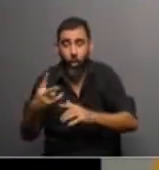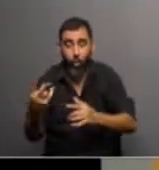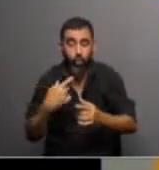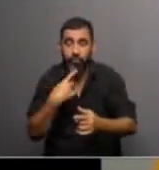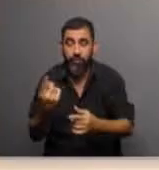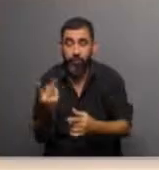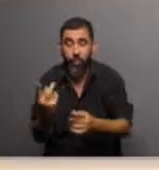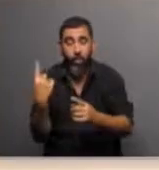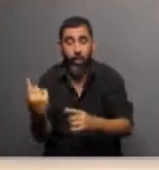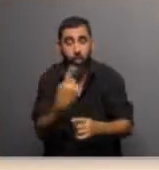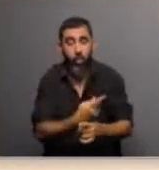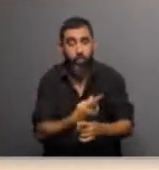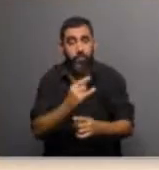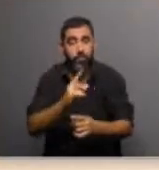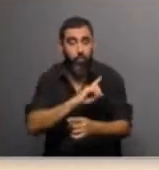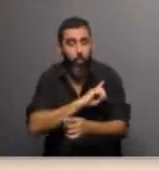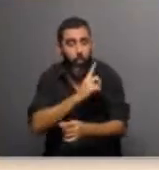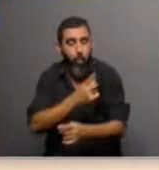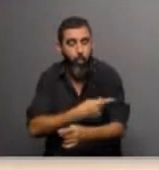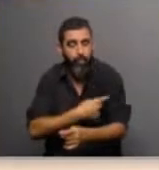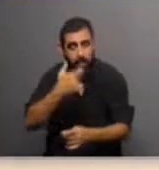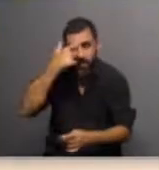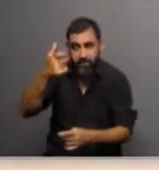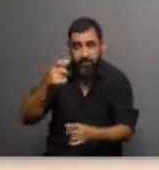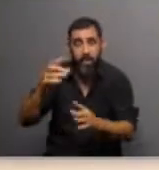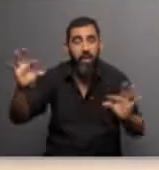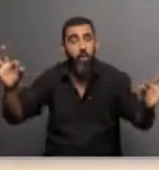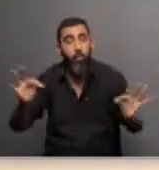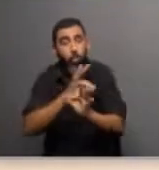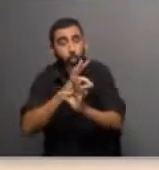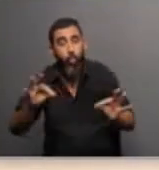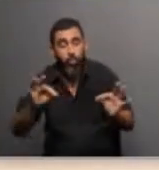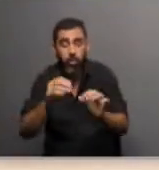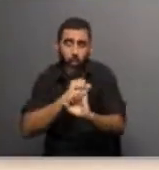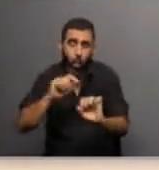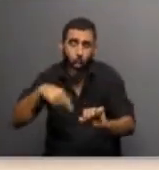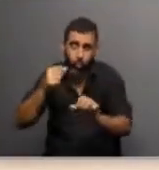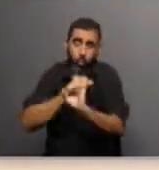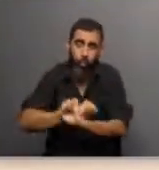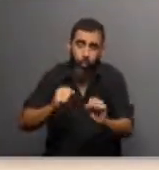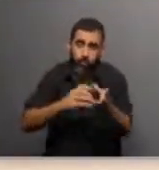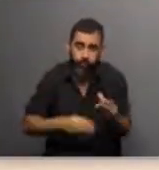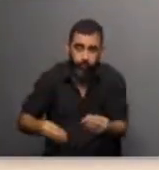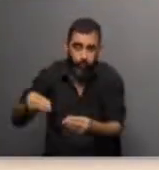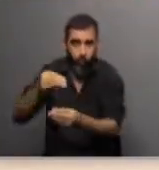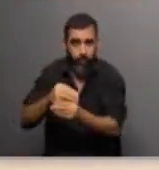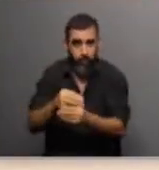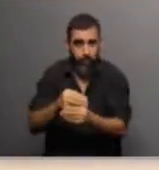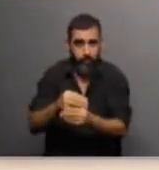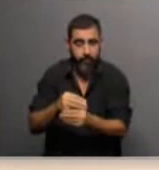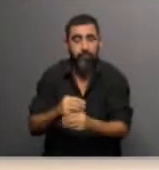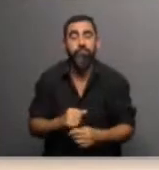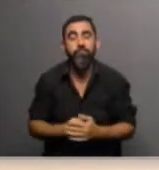uno para el otro. Totalmente, se potencian, ¿no? La ciencia y en este caso la música, pero puede ser otro hobby, se potencian. Y